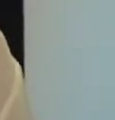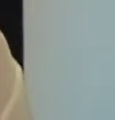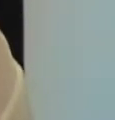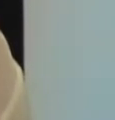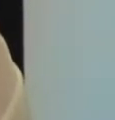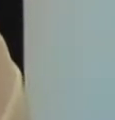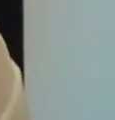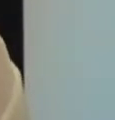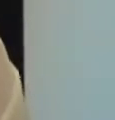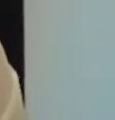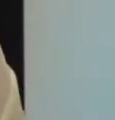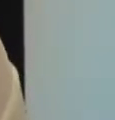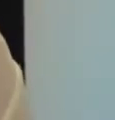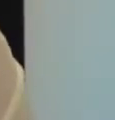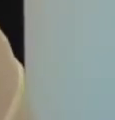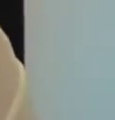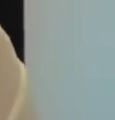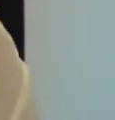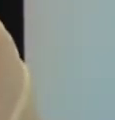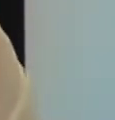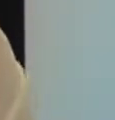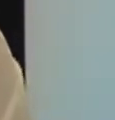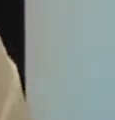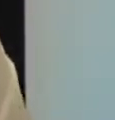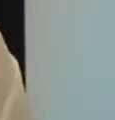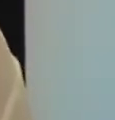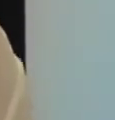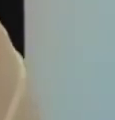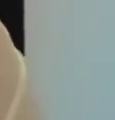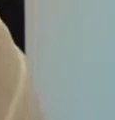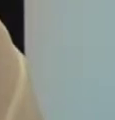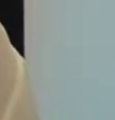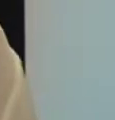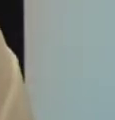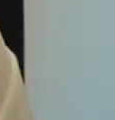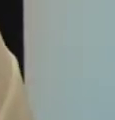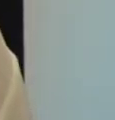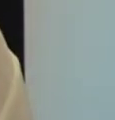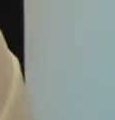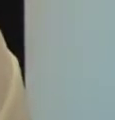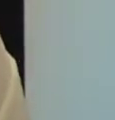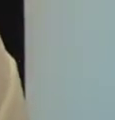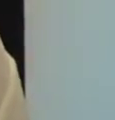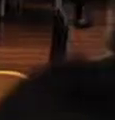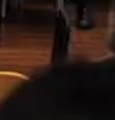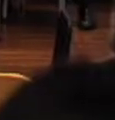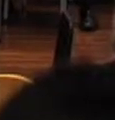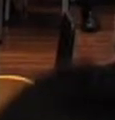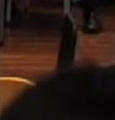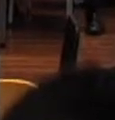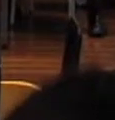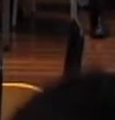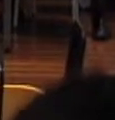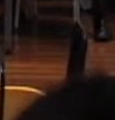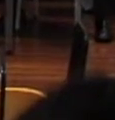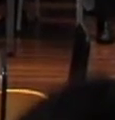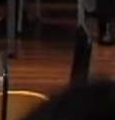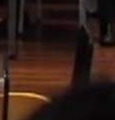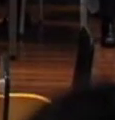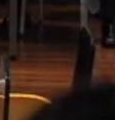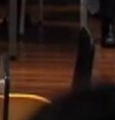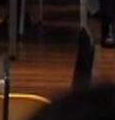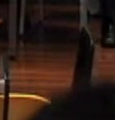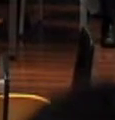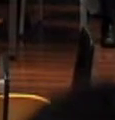una intervención y una respuesta adecuada. Y creo que este foro es un buen ejemplo de cómo podemos ir afrontando ese reto.